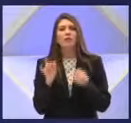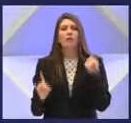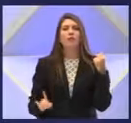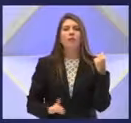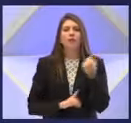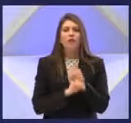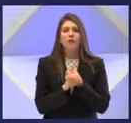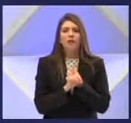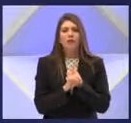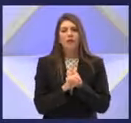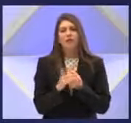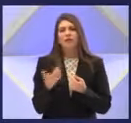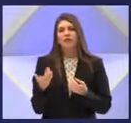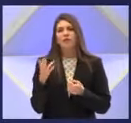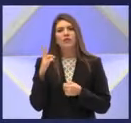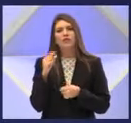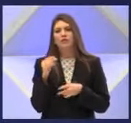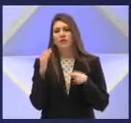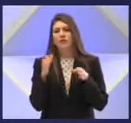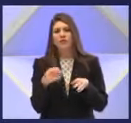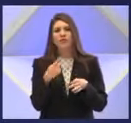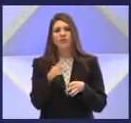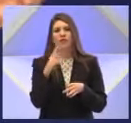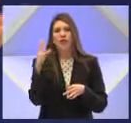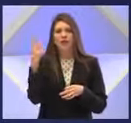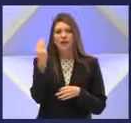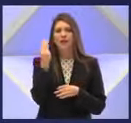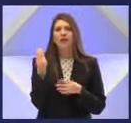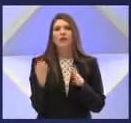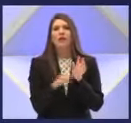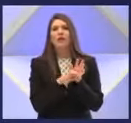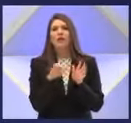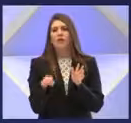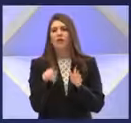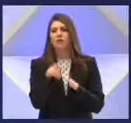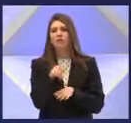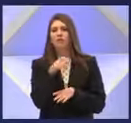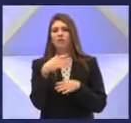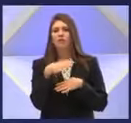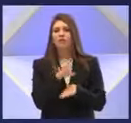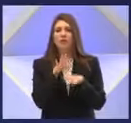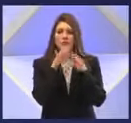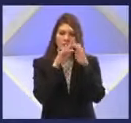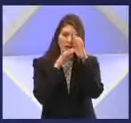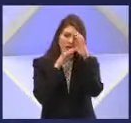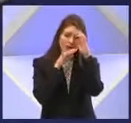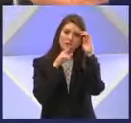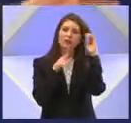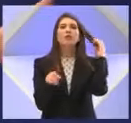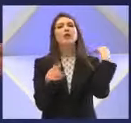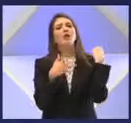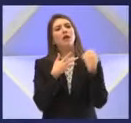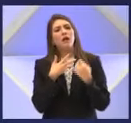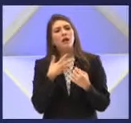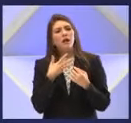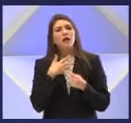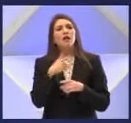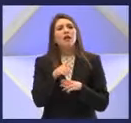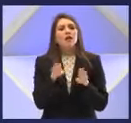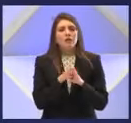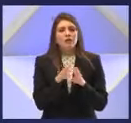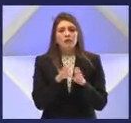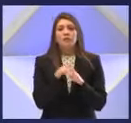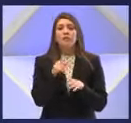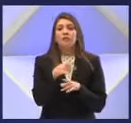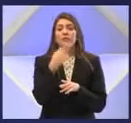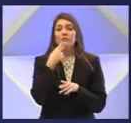vistos necesariamente la tecnología en este caso nos habla de la basura vamos a estar conectados pero vamos a pagar el precio